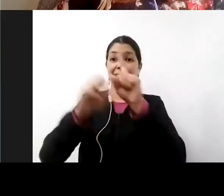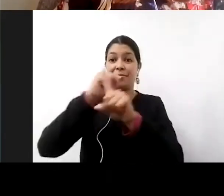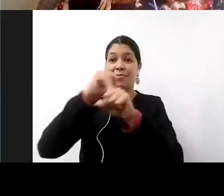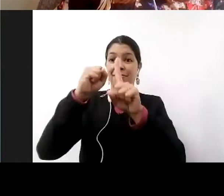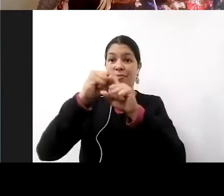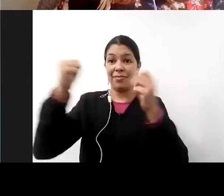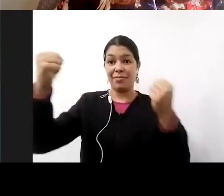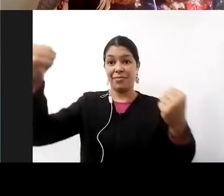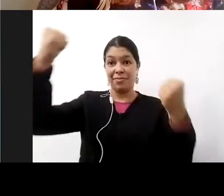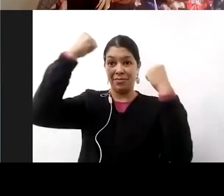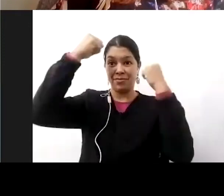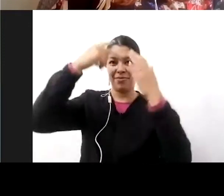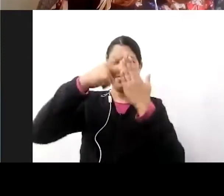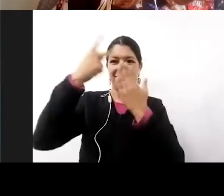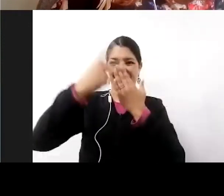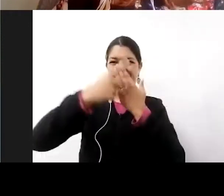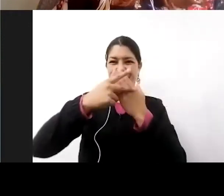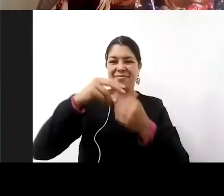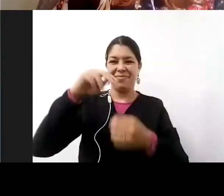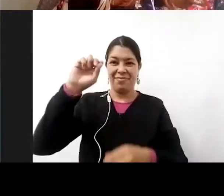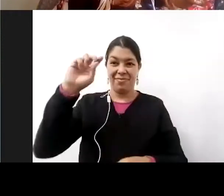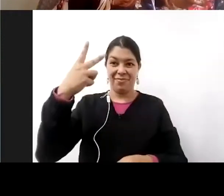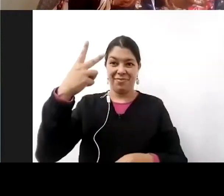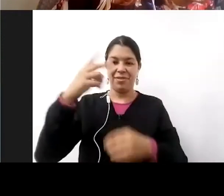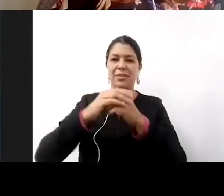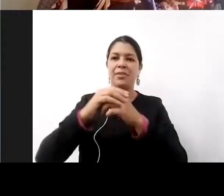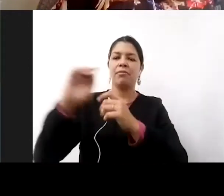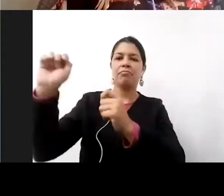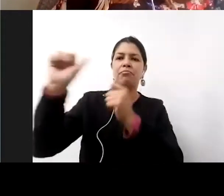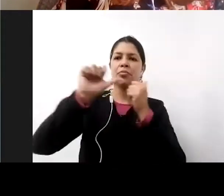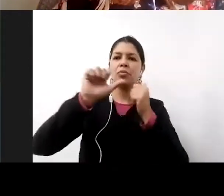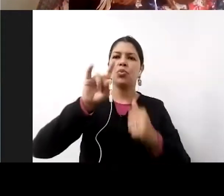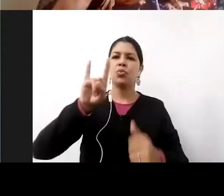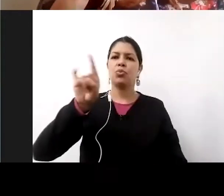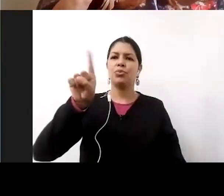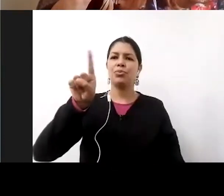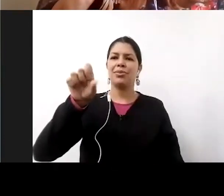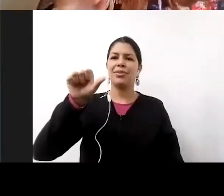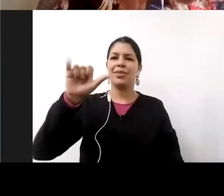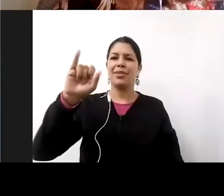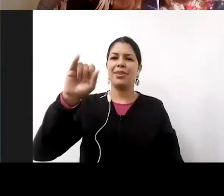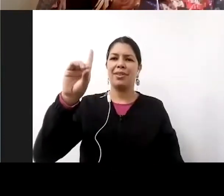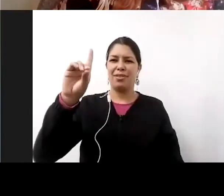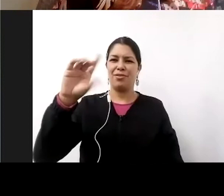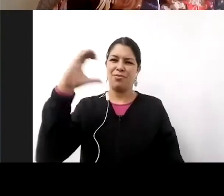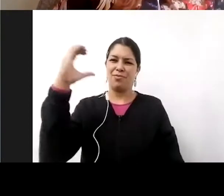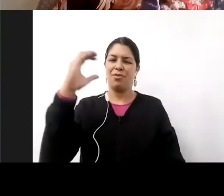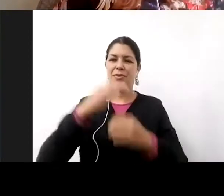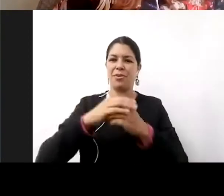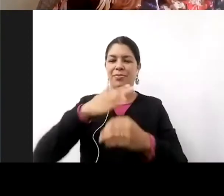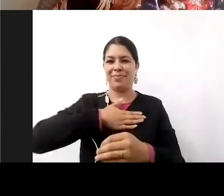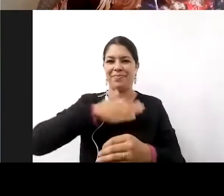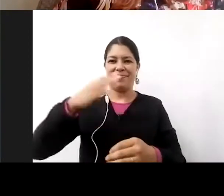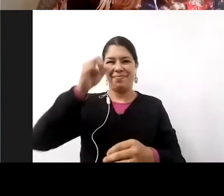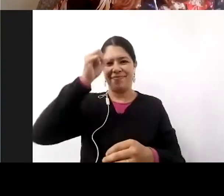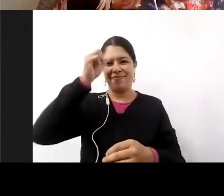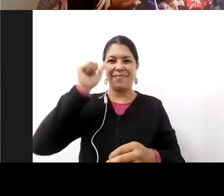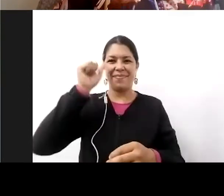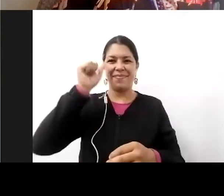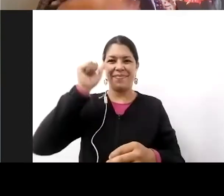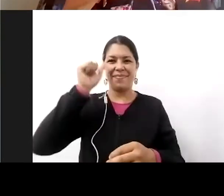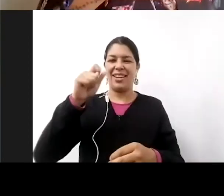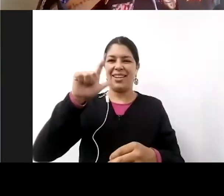de Arcángeles Fundación financiada por USAID Colombia. Nosotros somos Angélica Hoyos, profesional psicosocial para